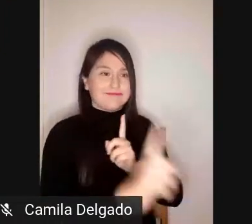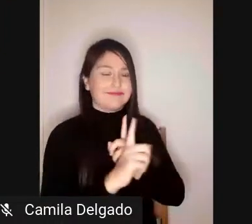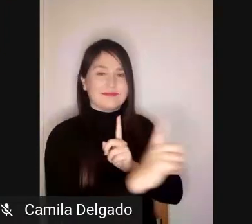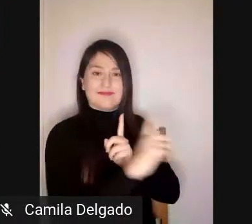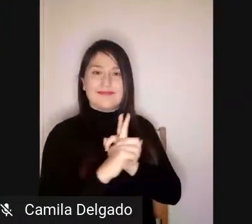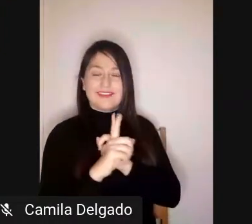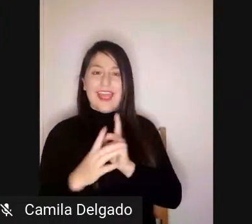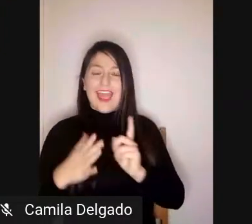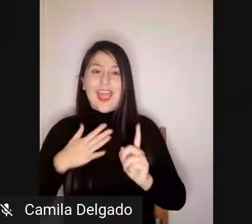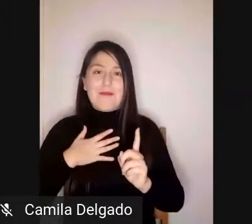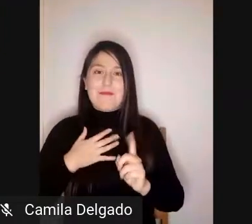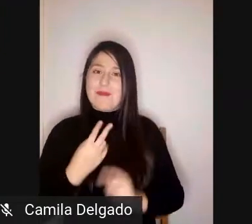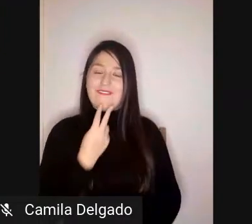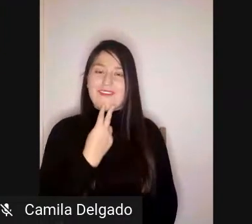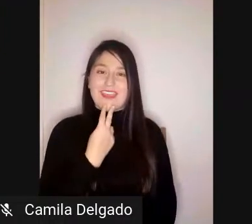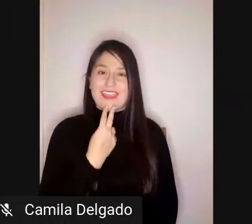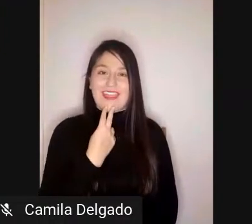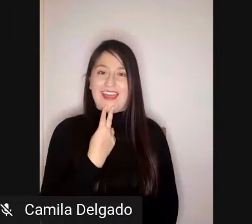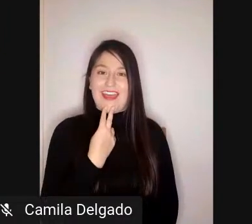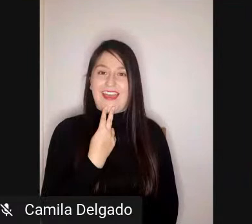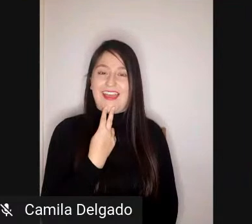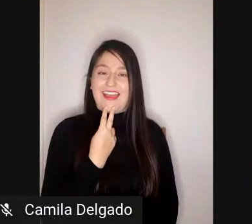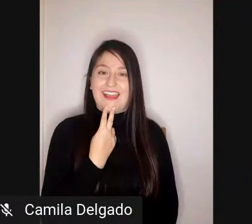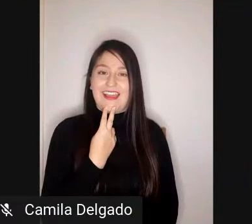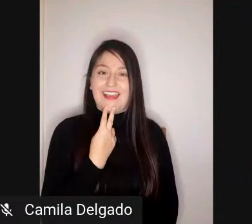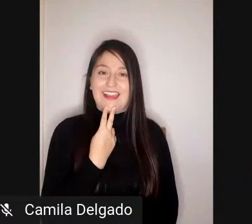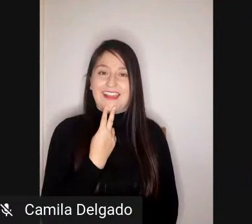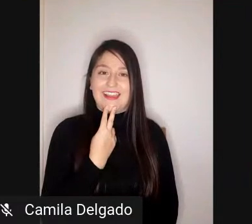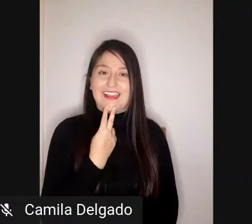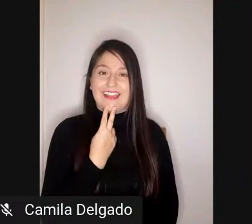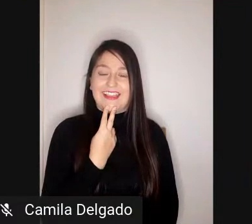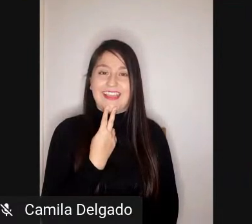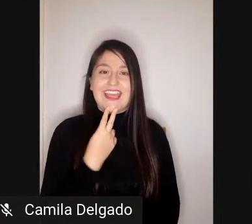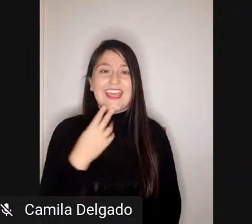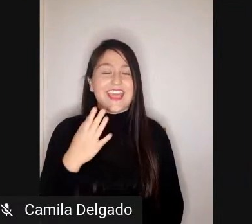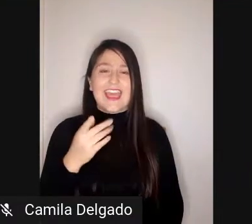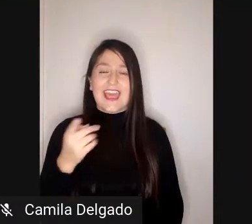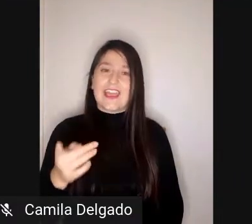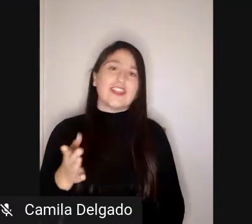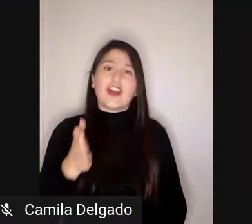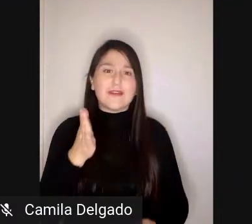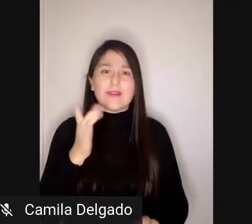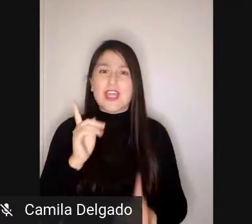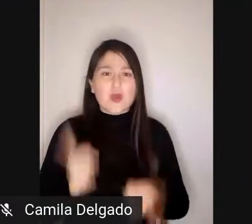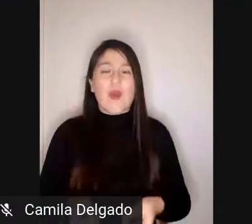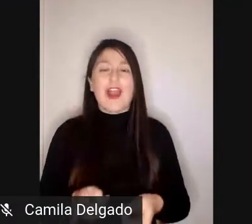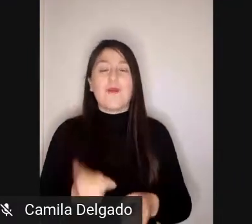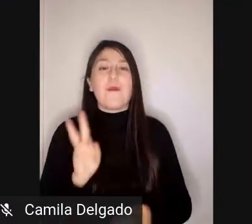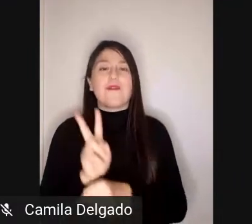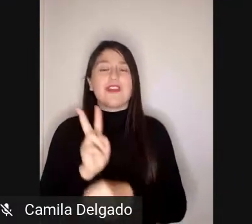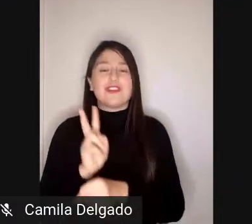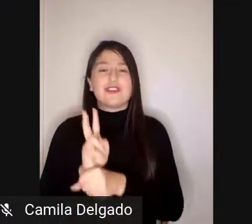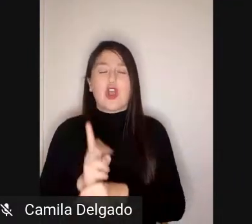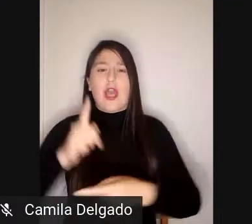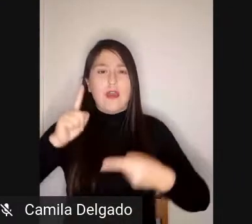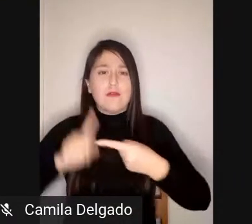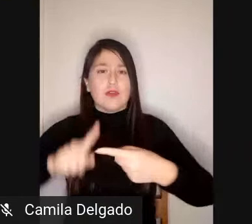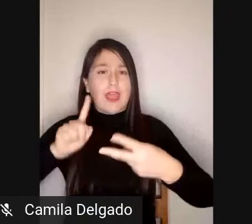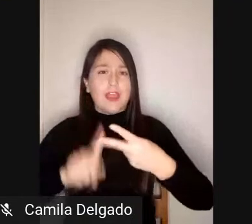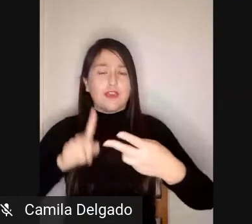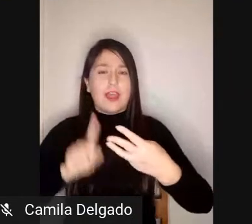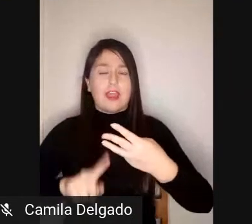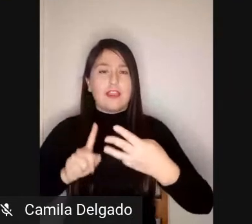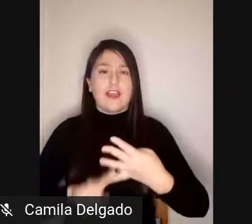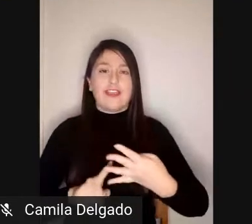temas y me pone ahí la Felipe, esto ocurrió así, y es mi profe, es como una profe interna que tengo. La Anita